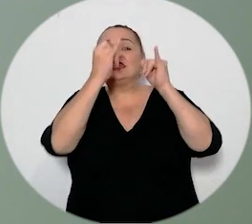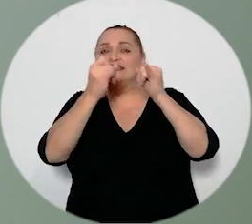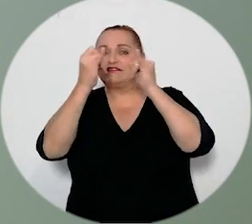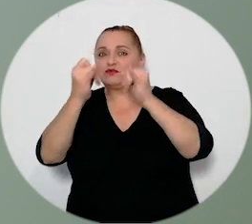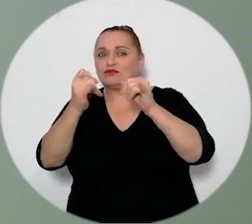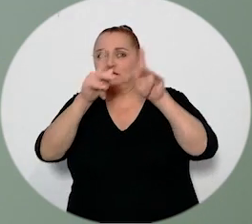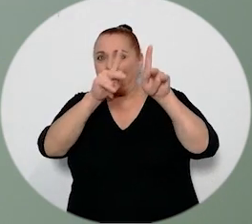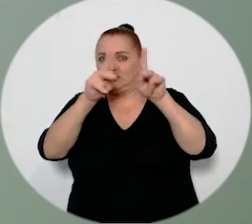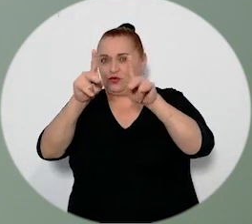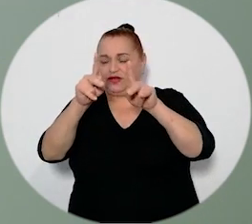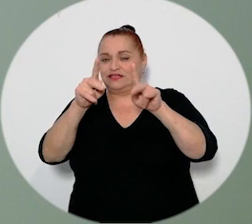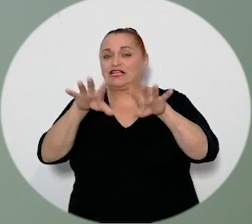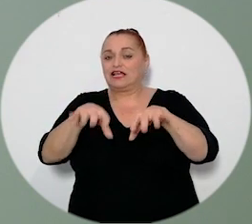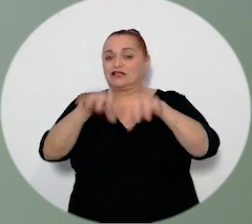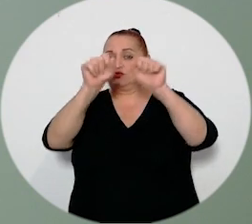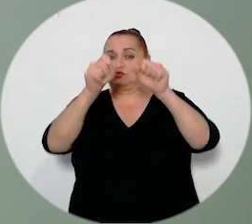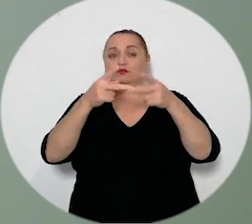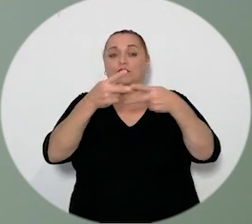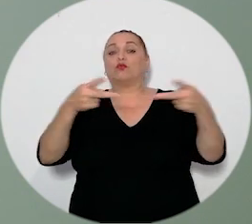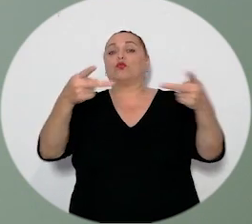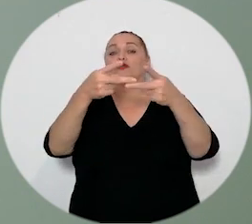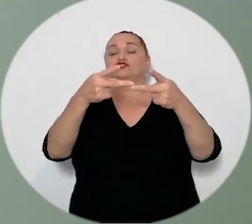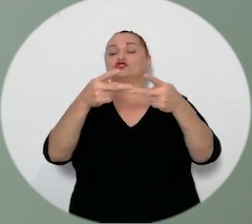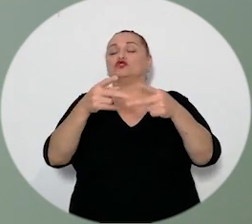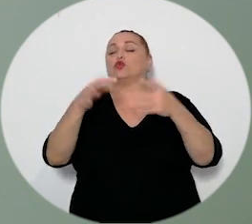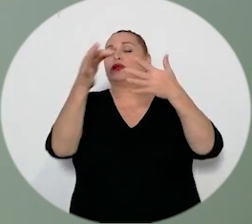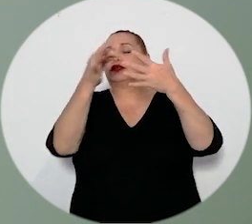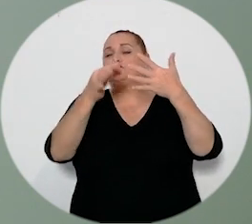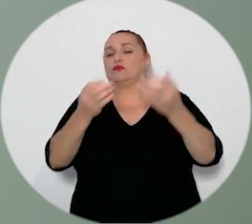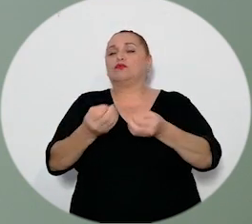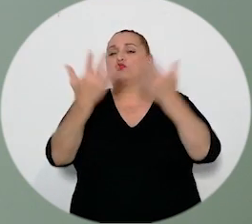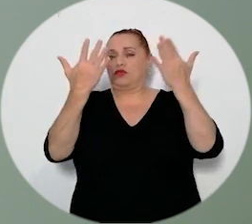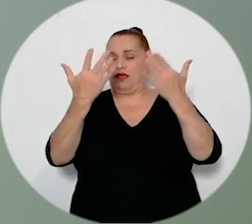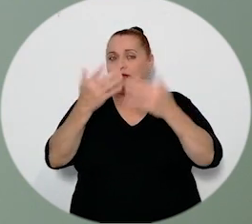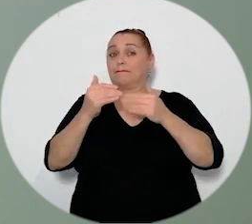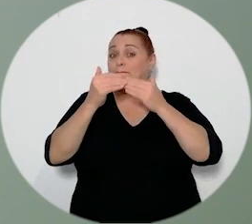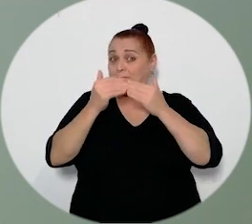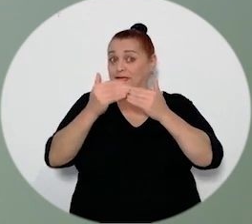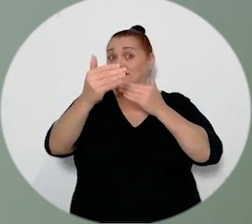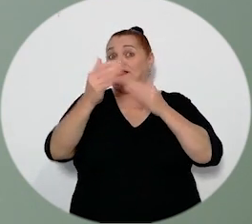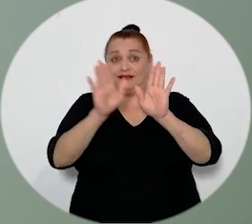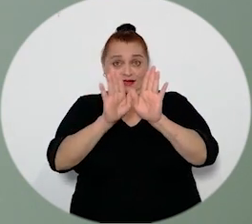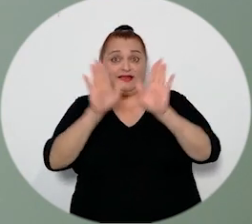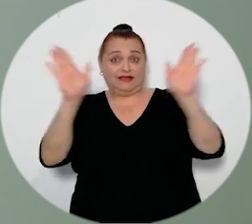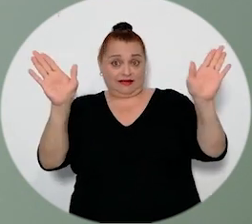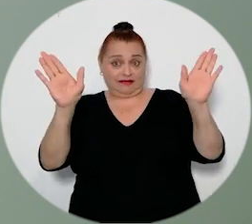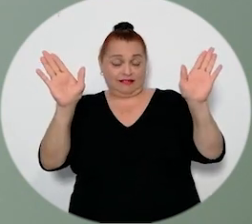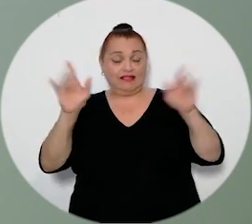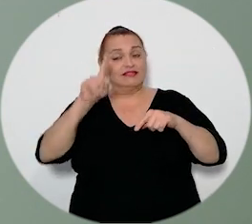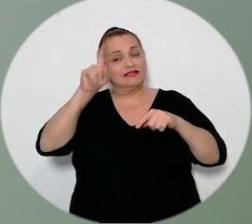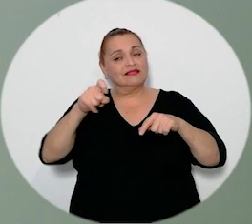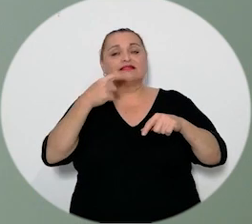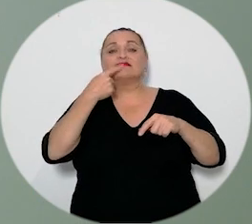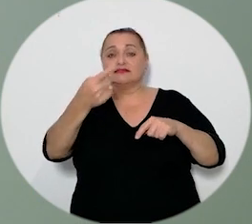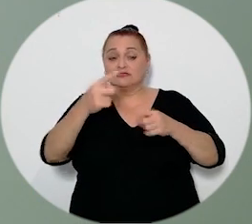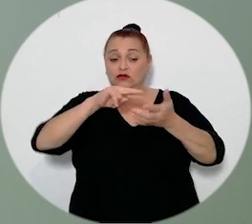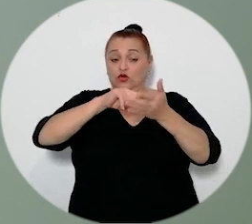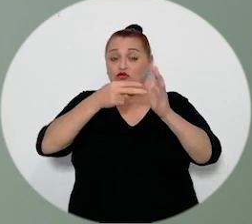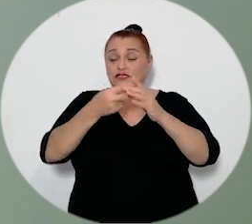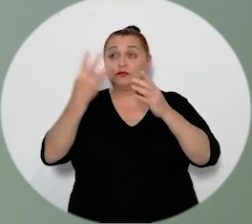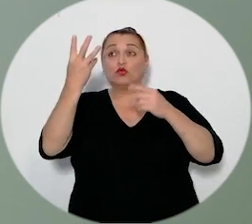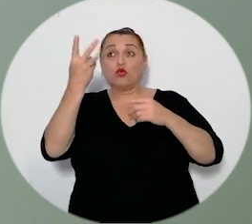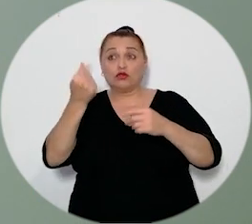que asumirán los cargos de elección popular. Más allá de esa primera aproximación, que es bastante general, debe decirse que el